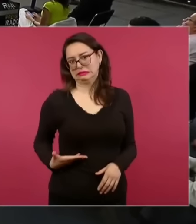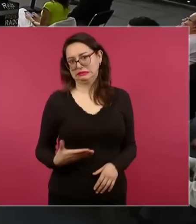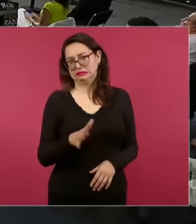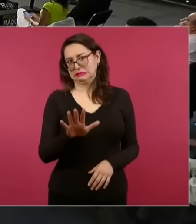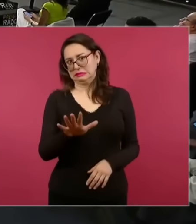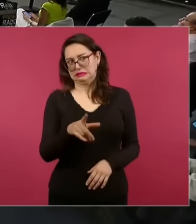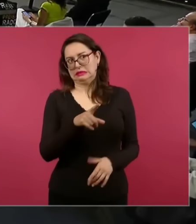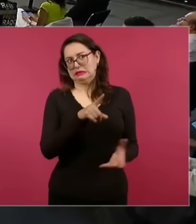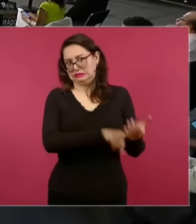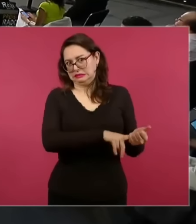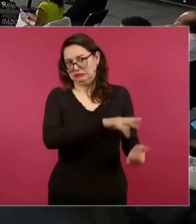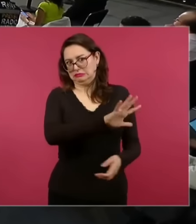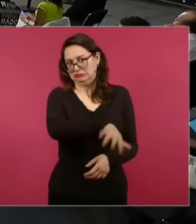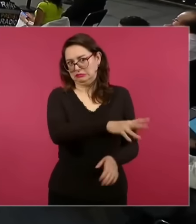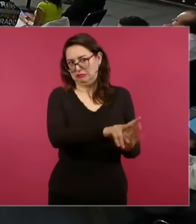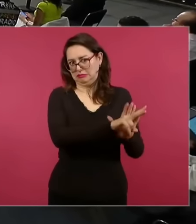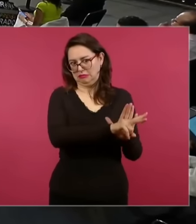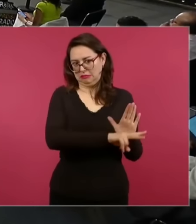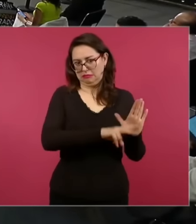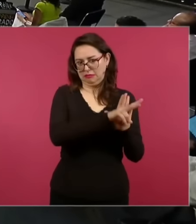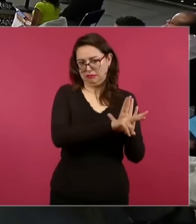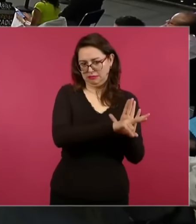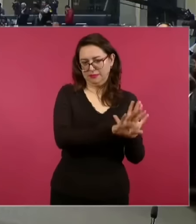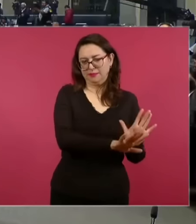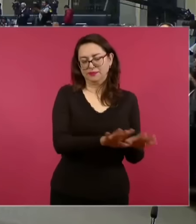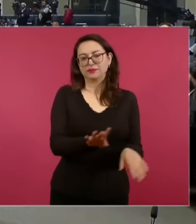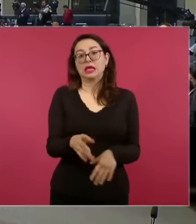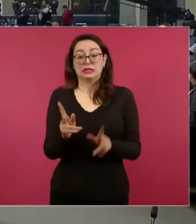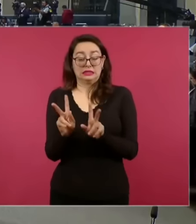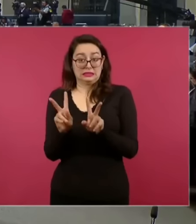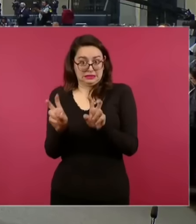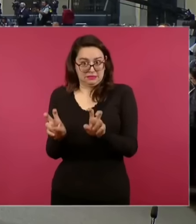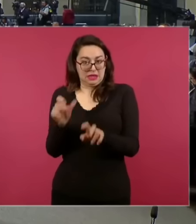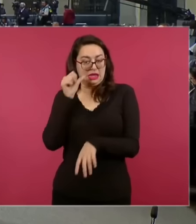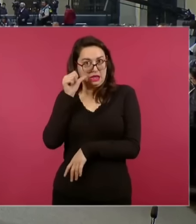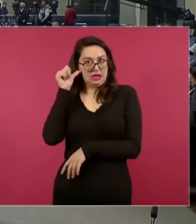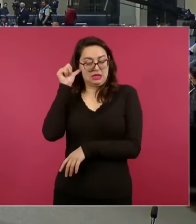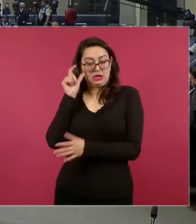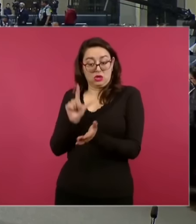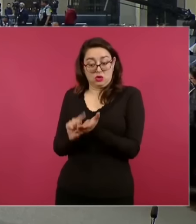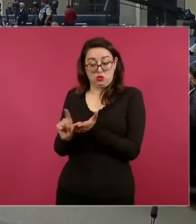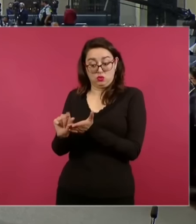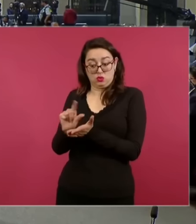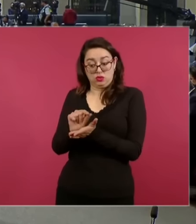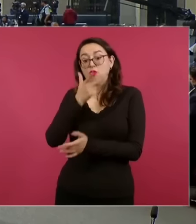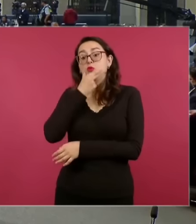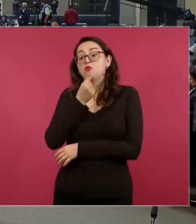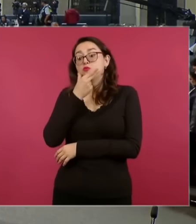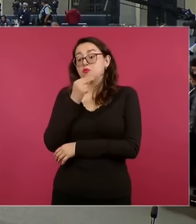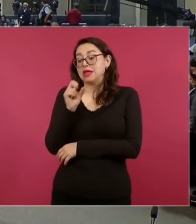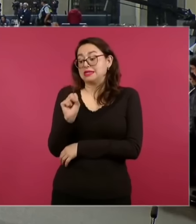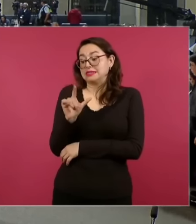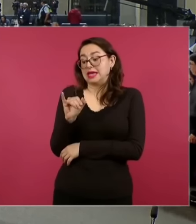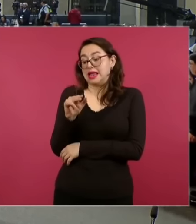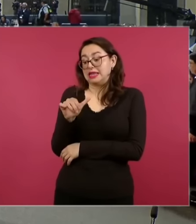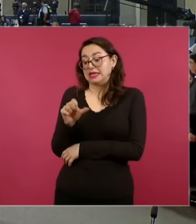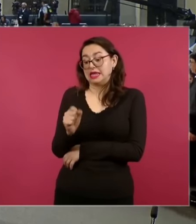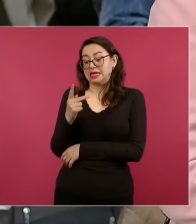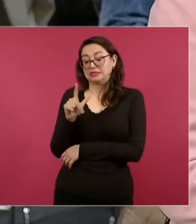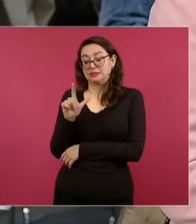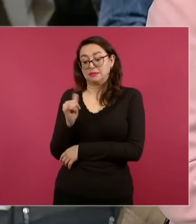de comunicación, ayer a través de su cuenta de Twitter, Salinas Pliego escribió que, bueno, usted le sacó la vuelta al tema